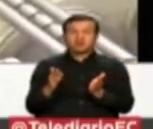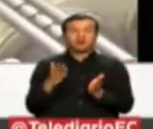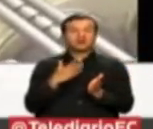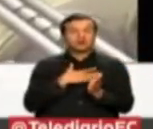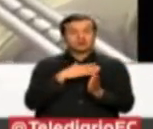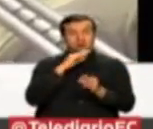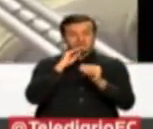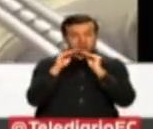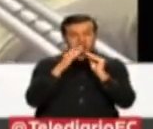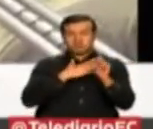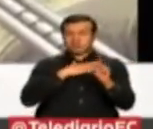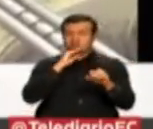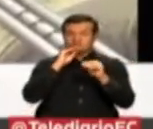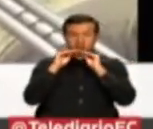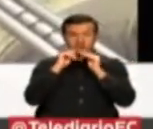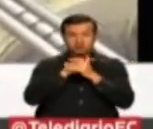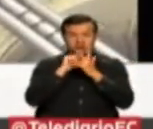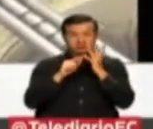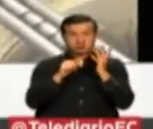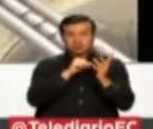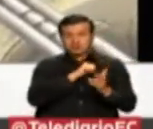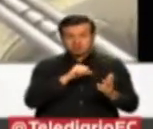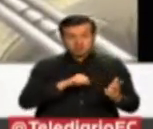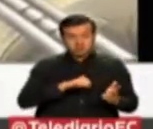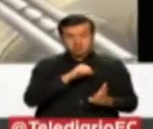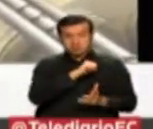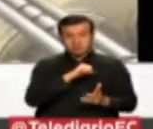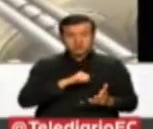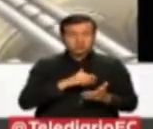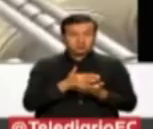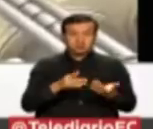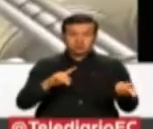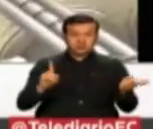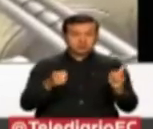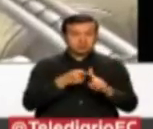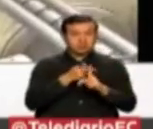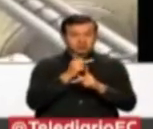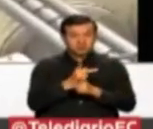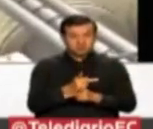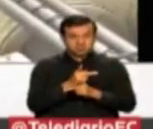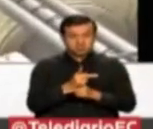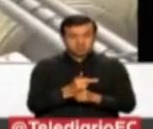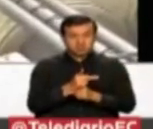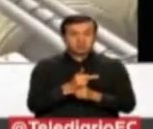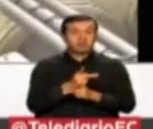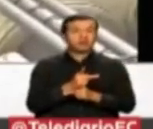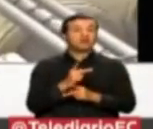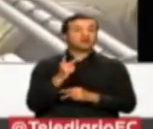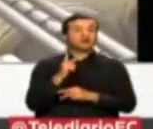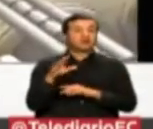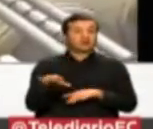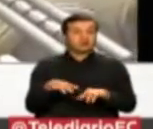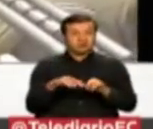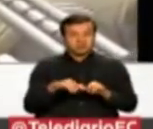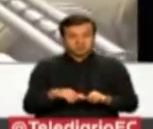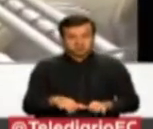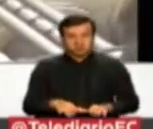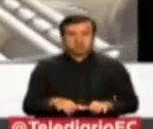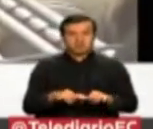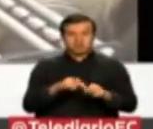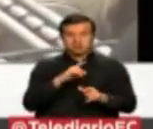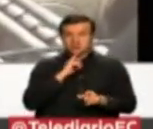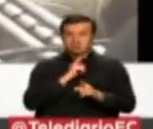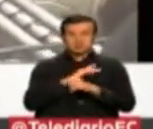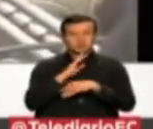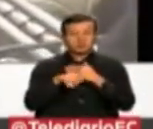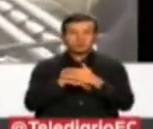que hay una actitud, primero, de protección y dos, de acción proactiva, tanto en